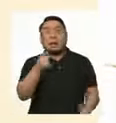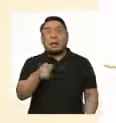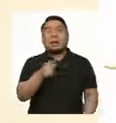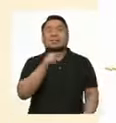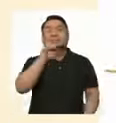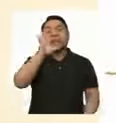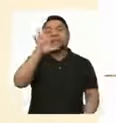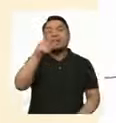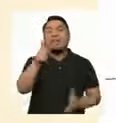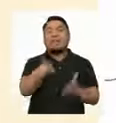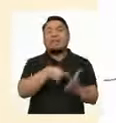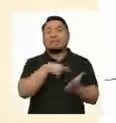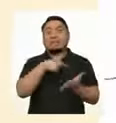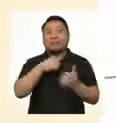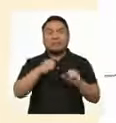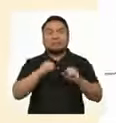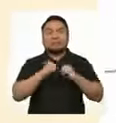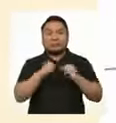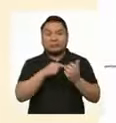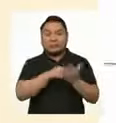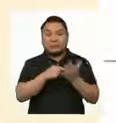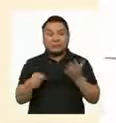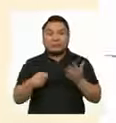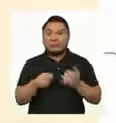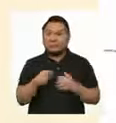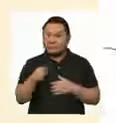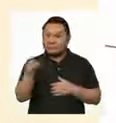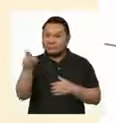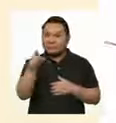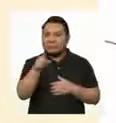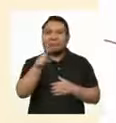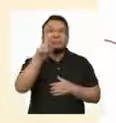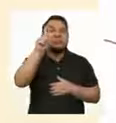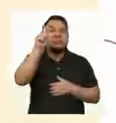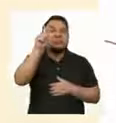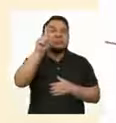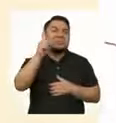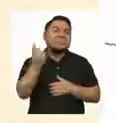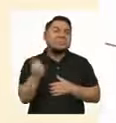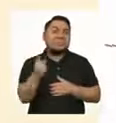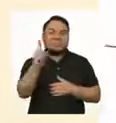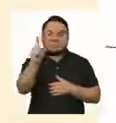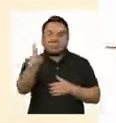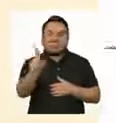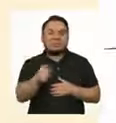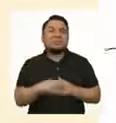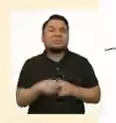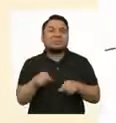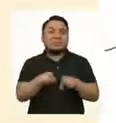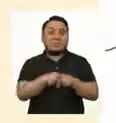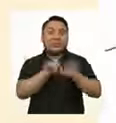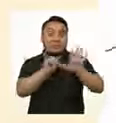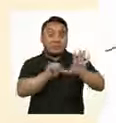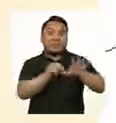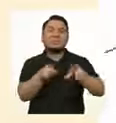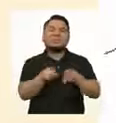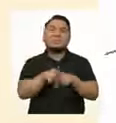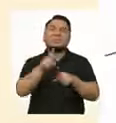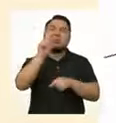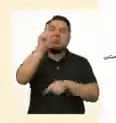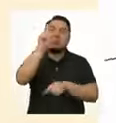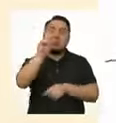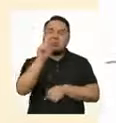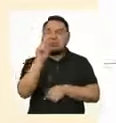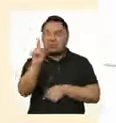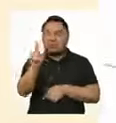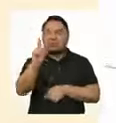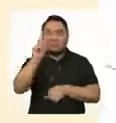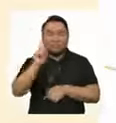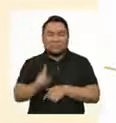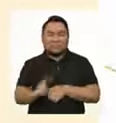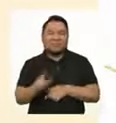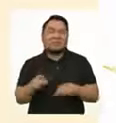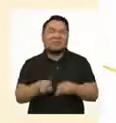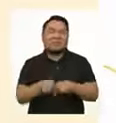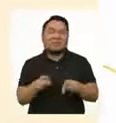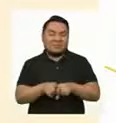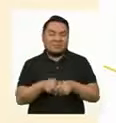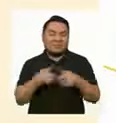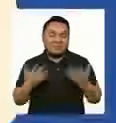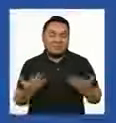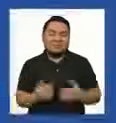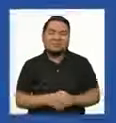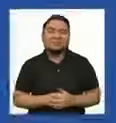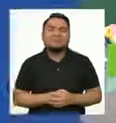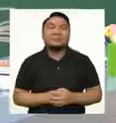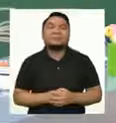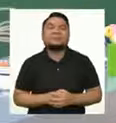hacen 5 veces. Solo hay 1. Al igual que los que lo hacen 6 veces a la semana. Que también es solo